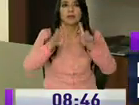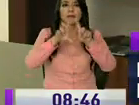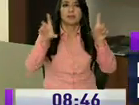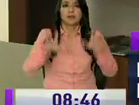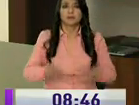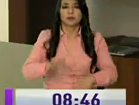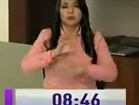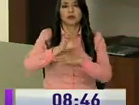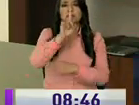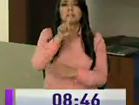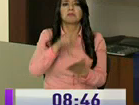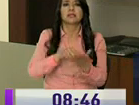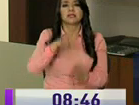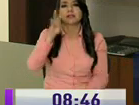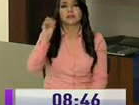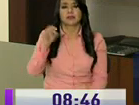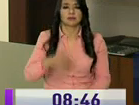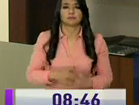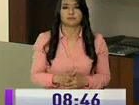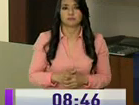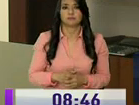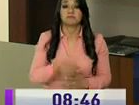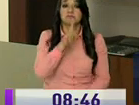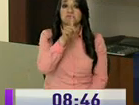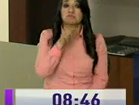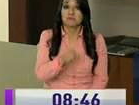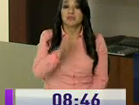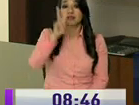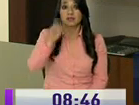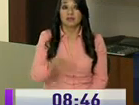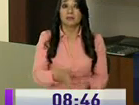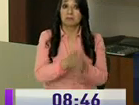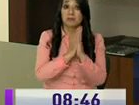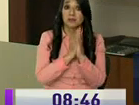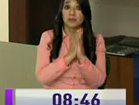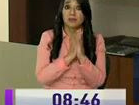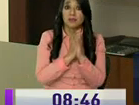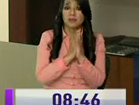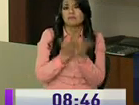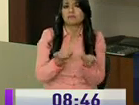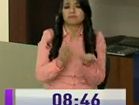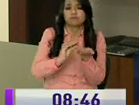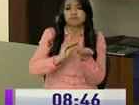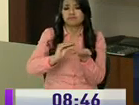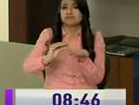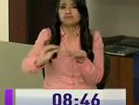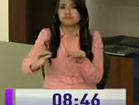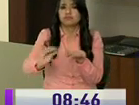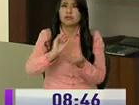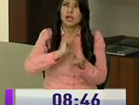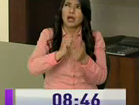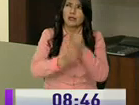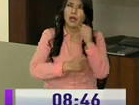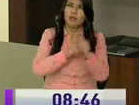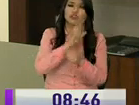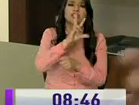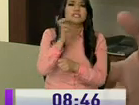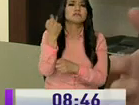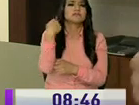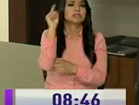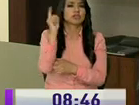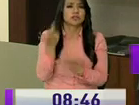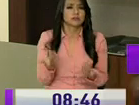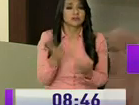país? 1.070. Siendo 1.070 lo que se está pidiendo, las 1.070, contribuyan anualmente con 300 millones. ¿Qué